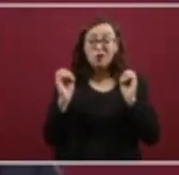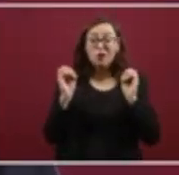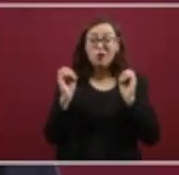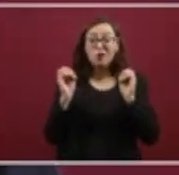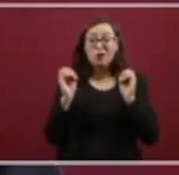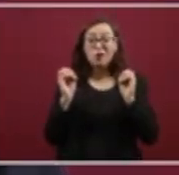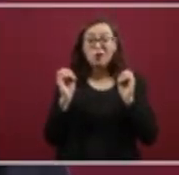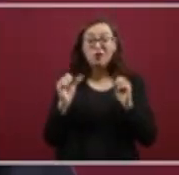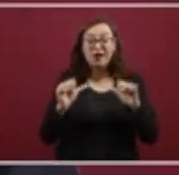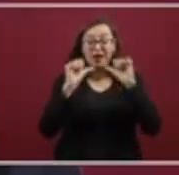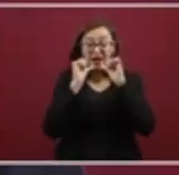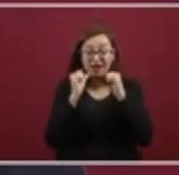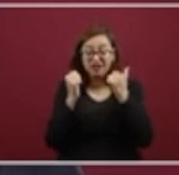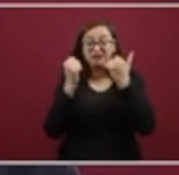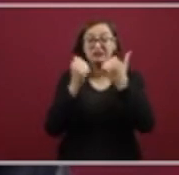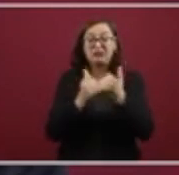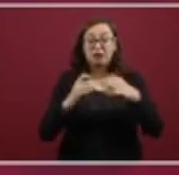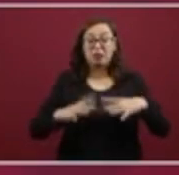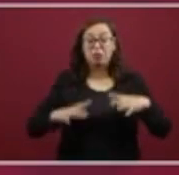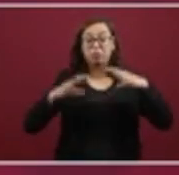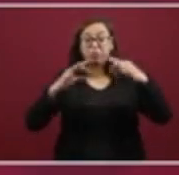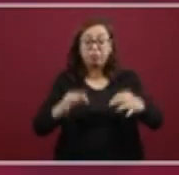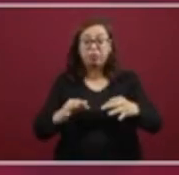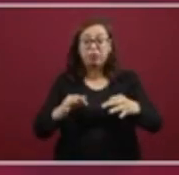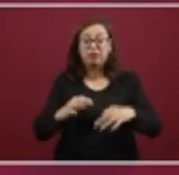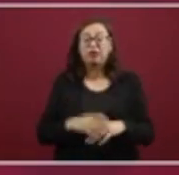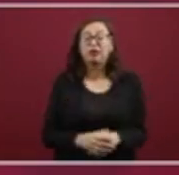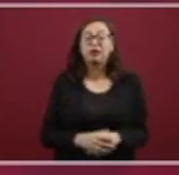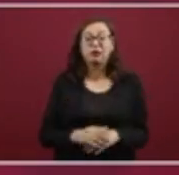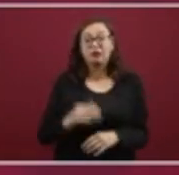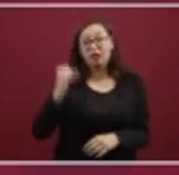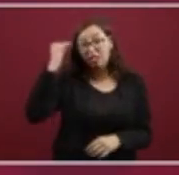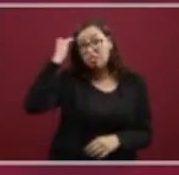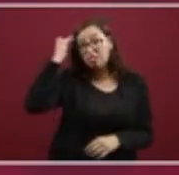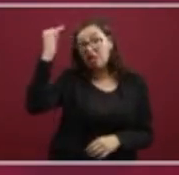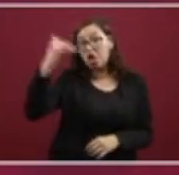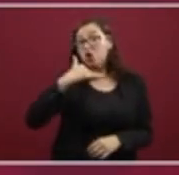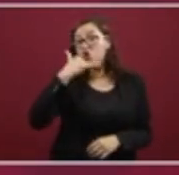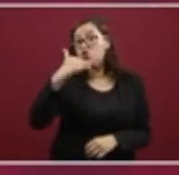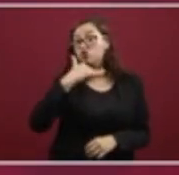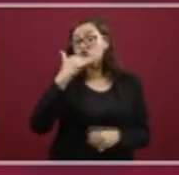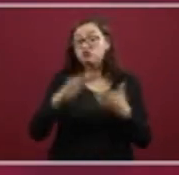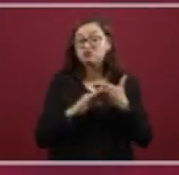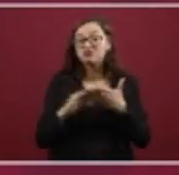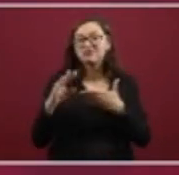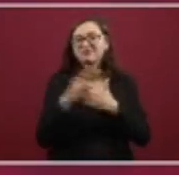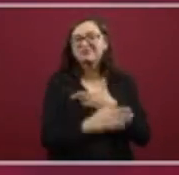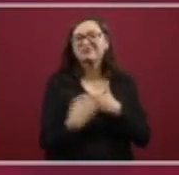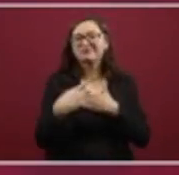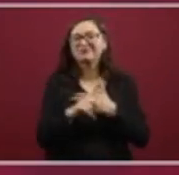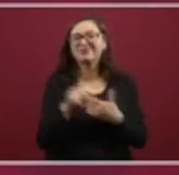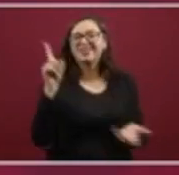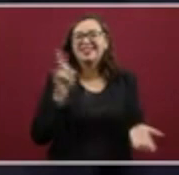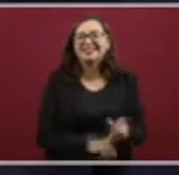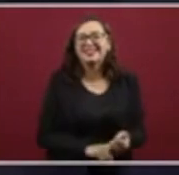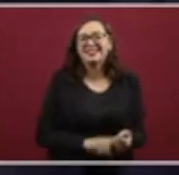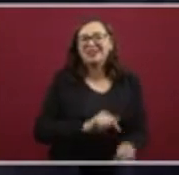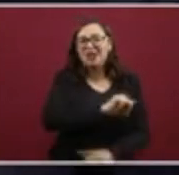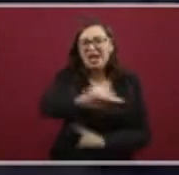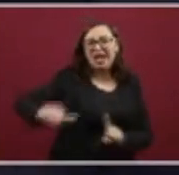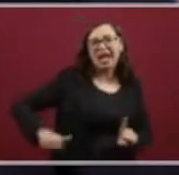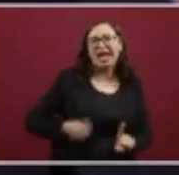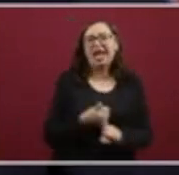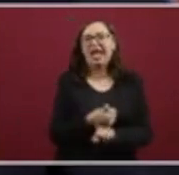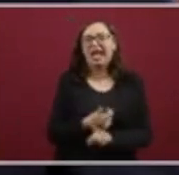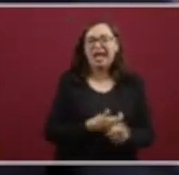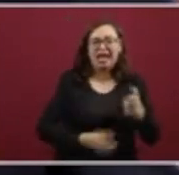creaban asociaciones para combatir la corrupción, pero las empresas que financiaban esas asociaciones